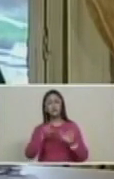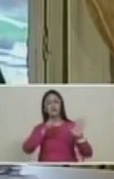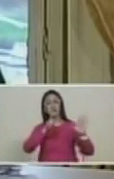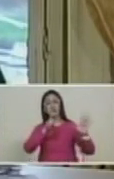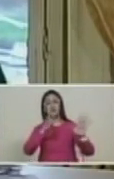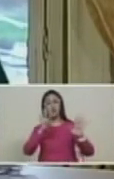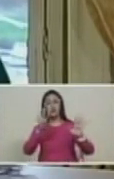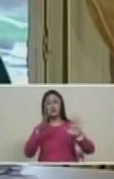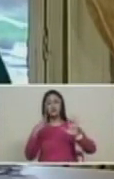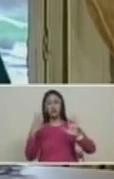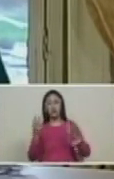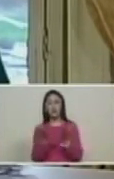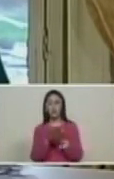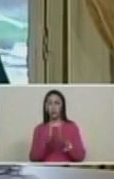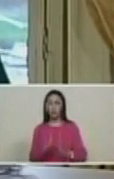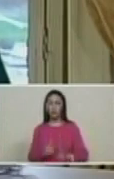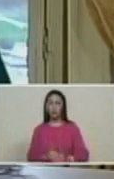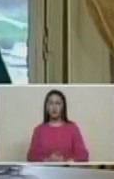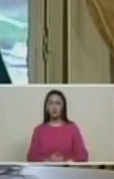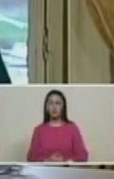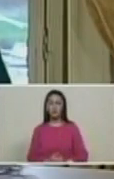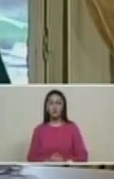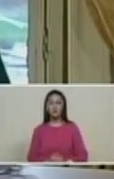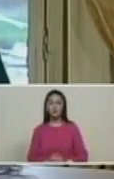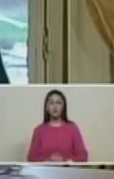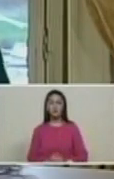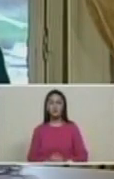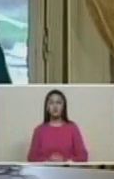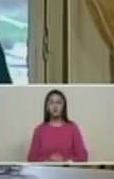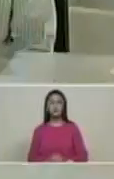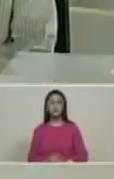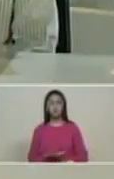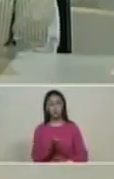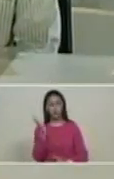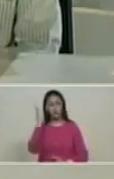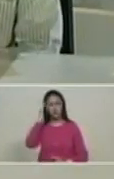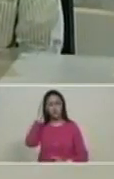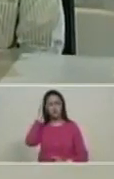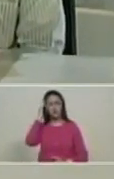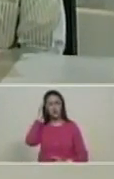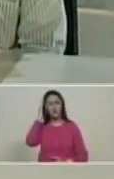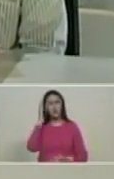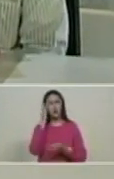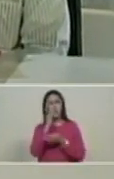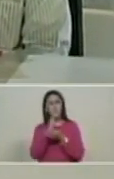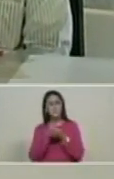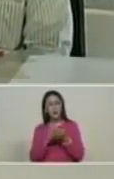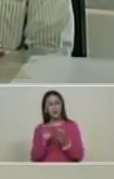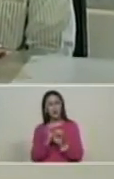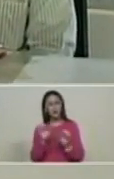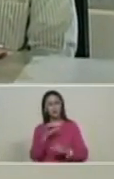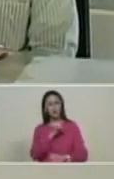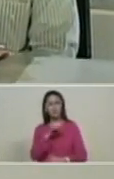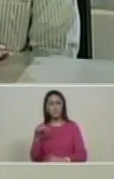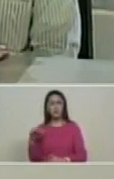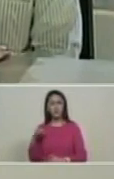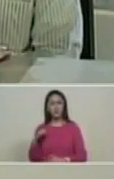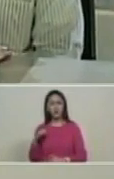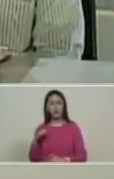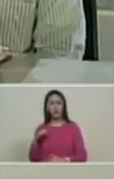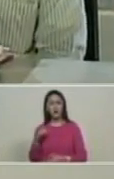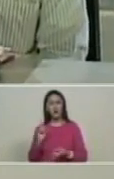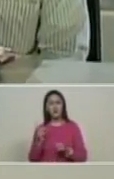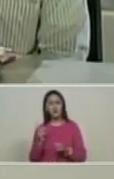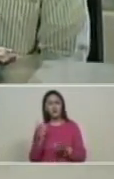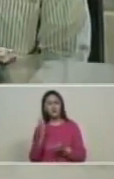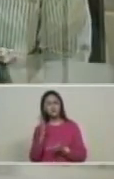534.719 estudiantes. Ustedes saben, bueno, mucha parte de esta educación privada, a veces semiprivada,